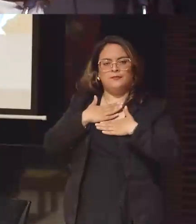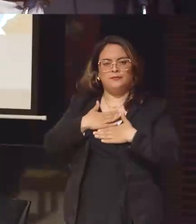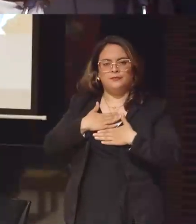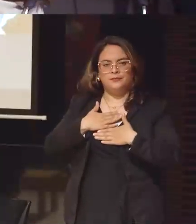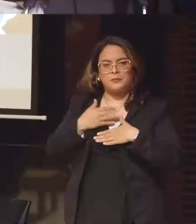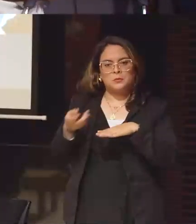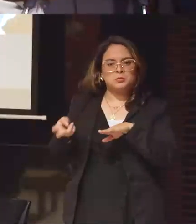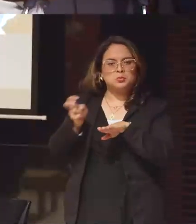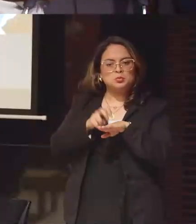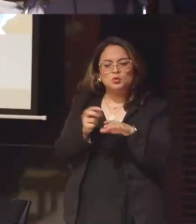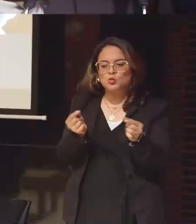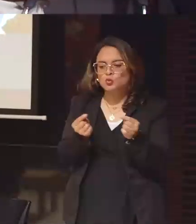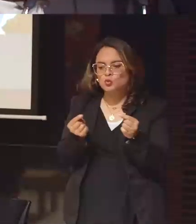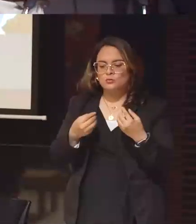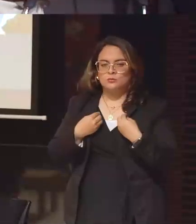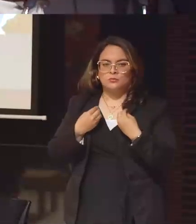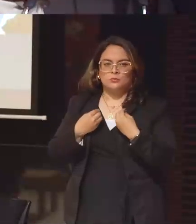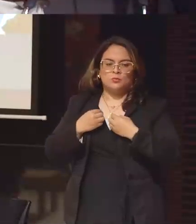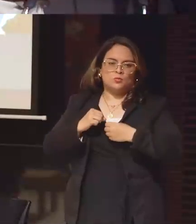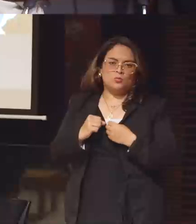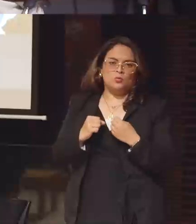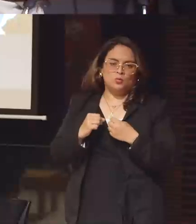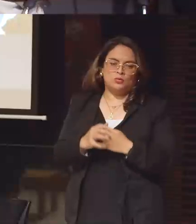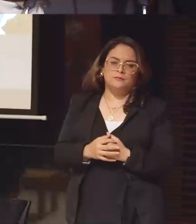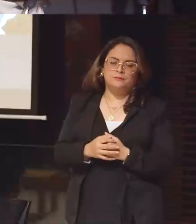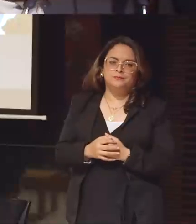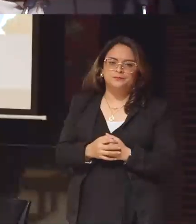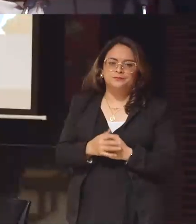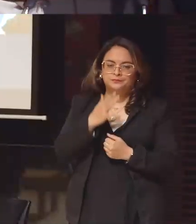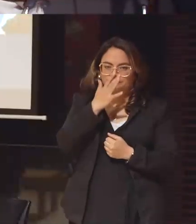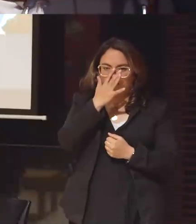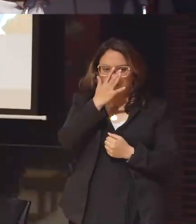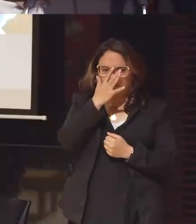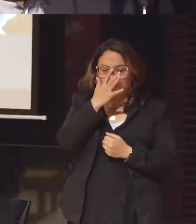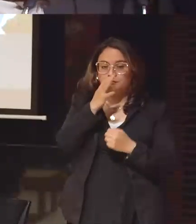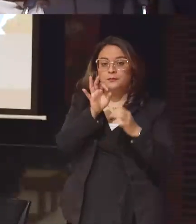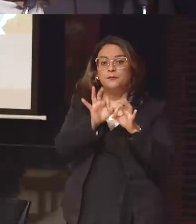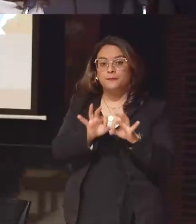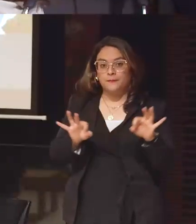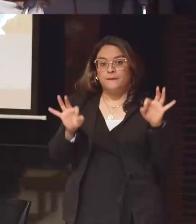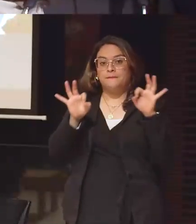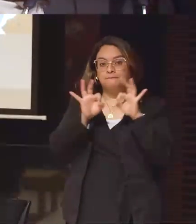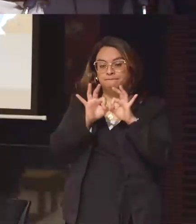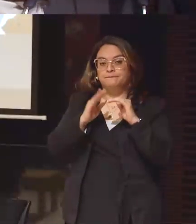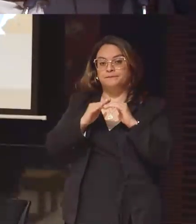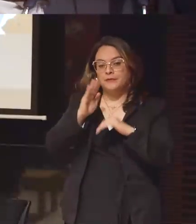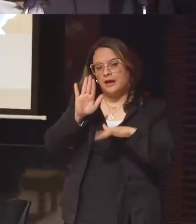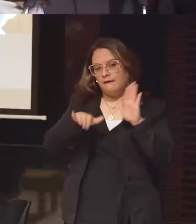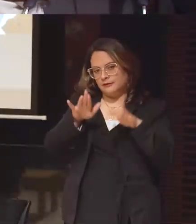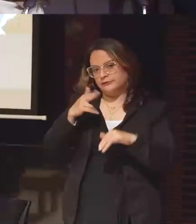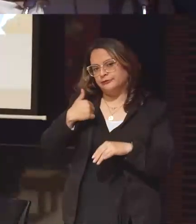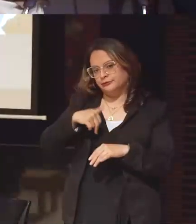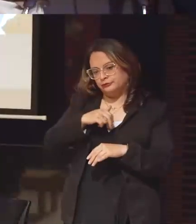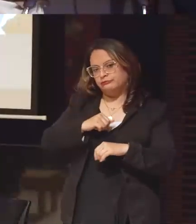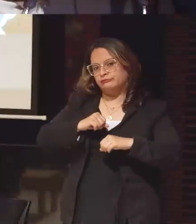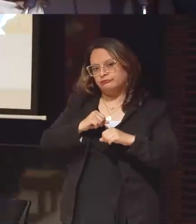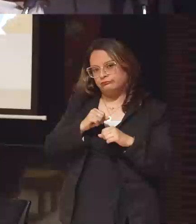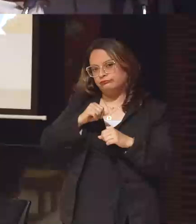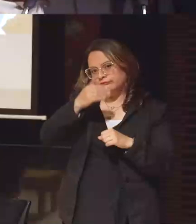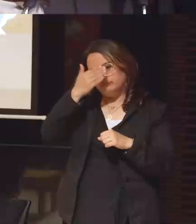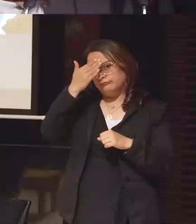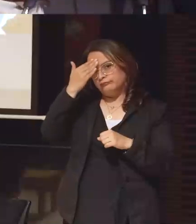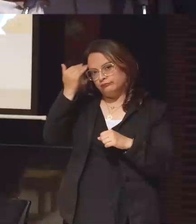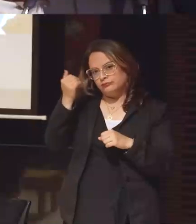quienes viven en Bogotá. Adicionalmente, creo que hay algo muy importante que a veces se nos olvida y es estos análisis de